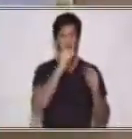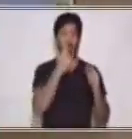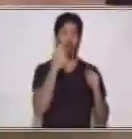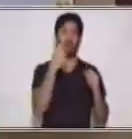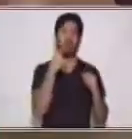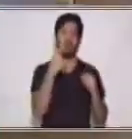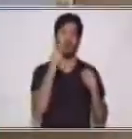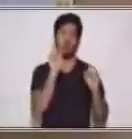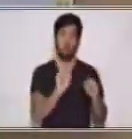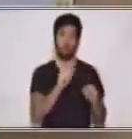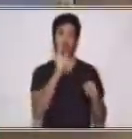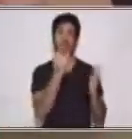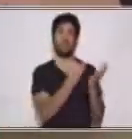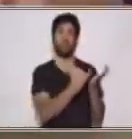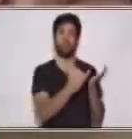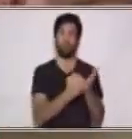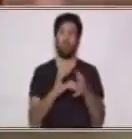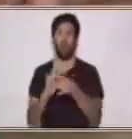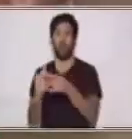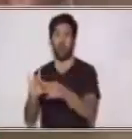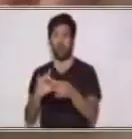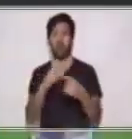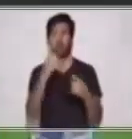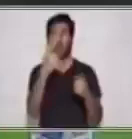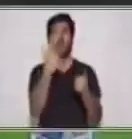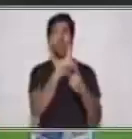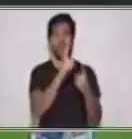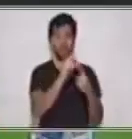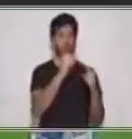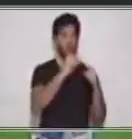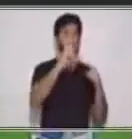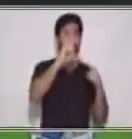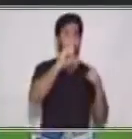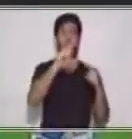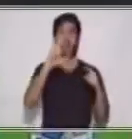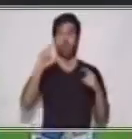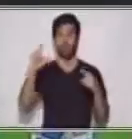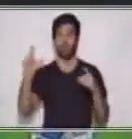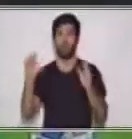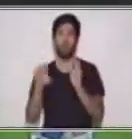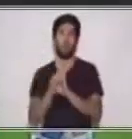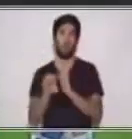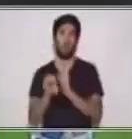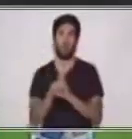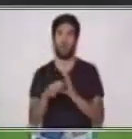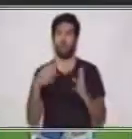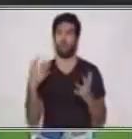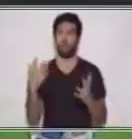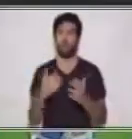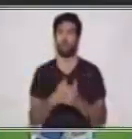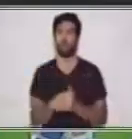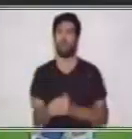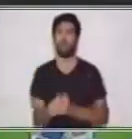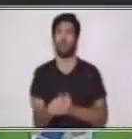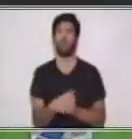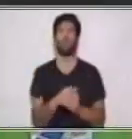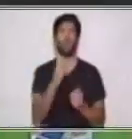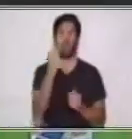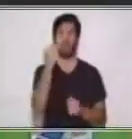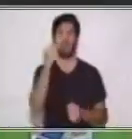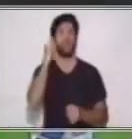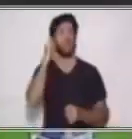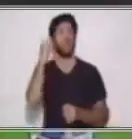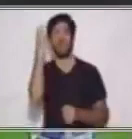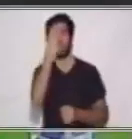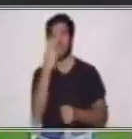a organizaciones o a instituciones. Entonces, sí es válido escribir, por ejemplo, las siglas X